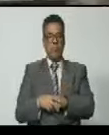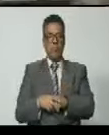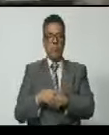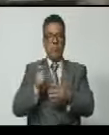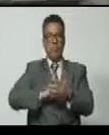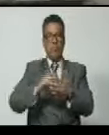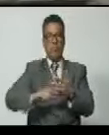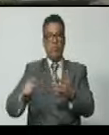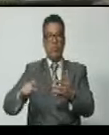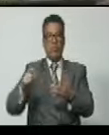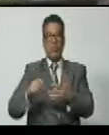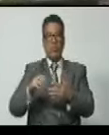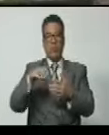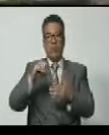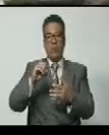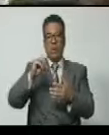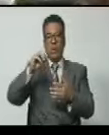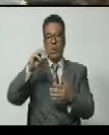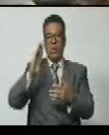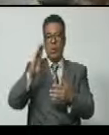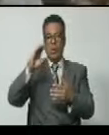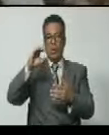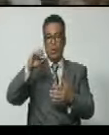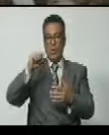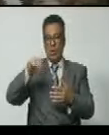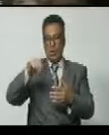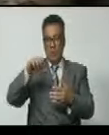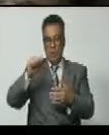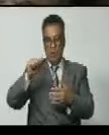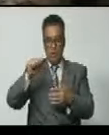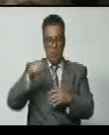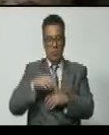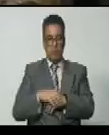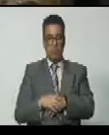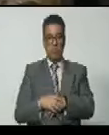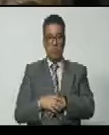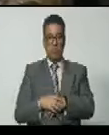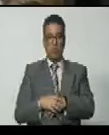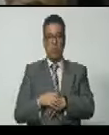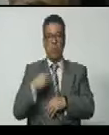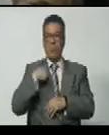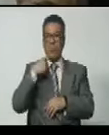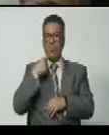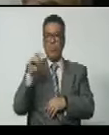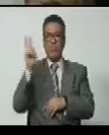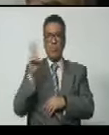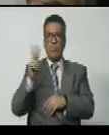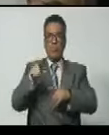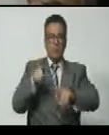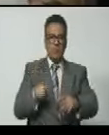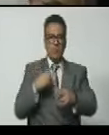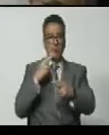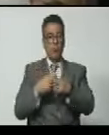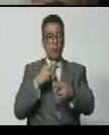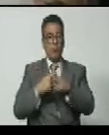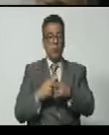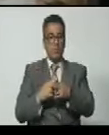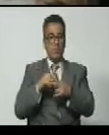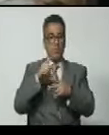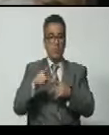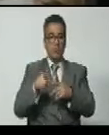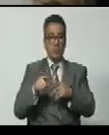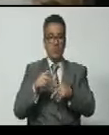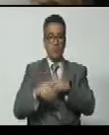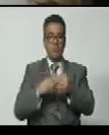con la firma del decreto de Barack Obama, que dice que Venezuela es una amenaza inusual